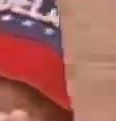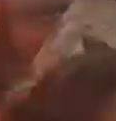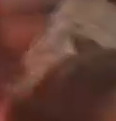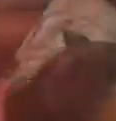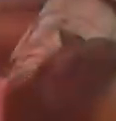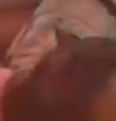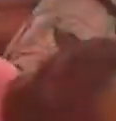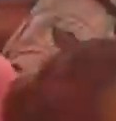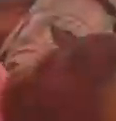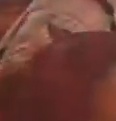los estudios